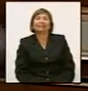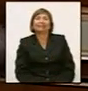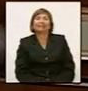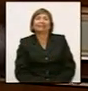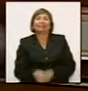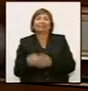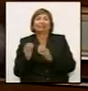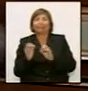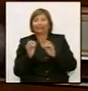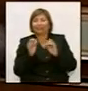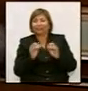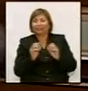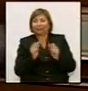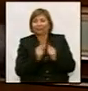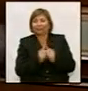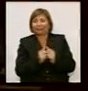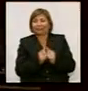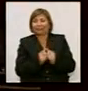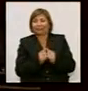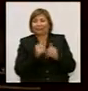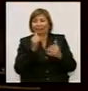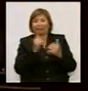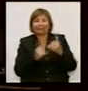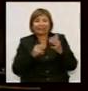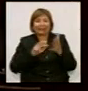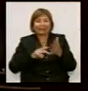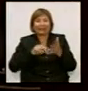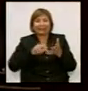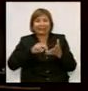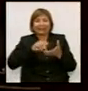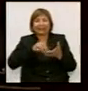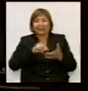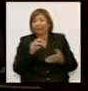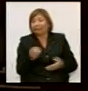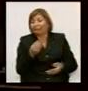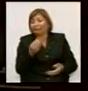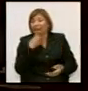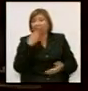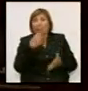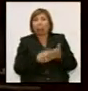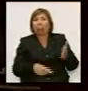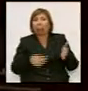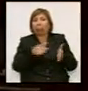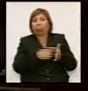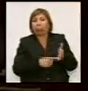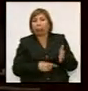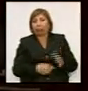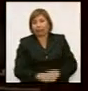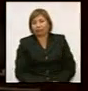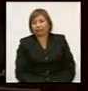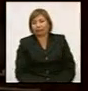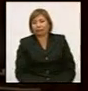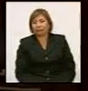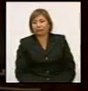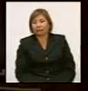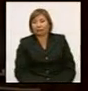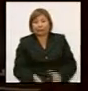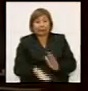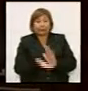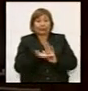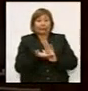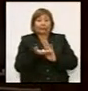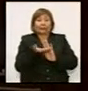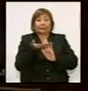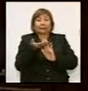colocar prácticamente en el último escalón porque nos critican. Cuanto más alto